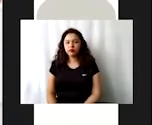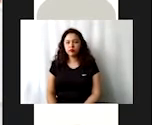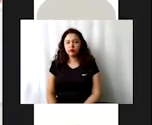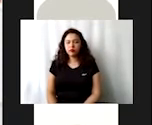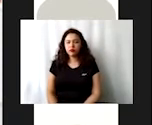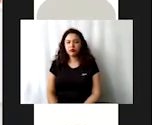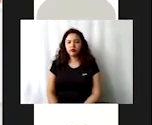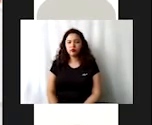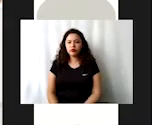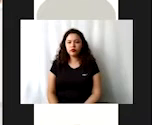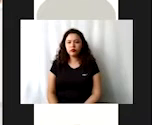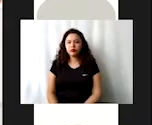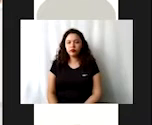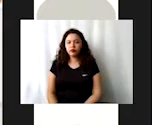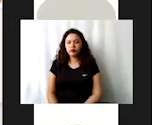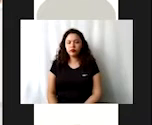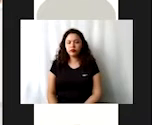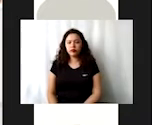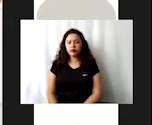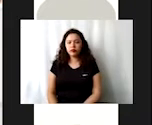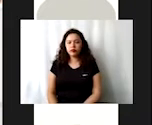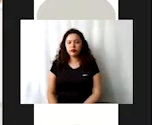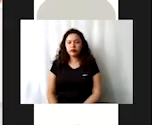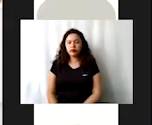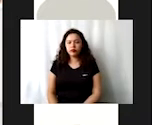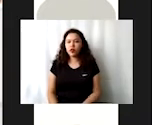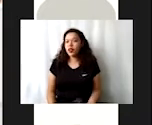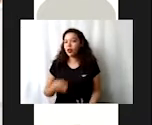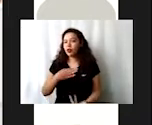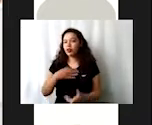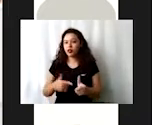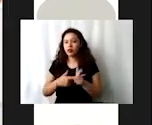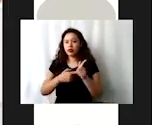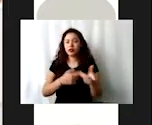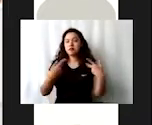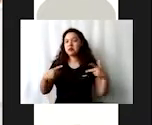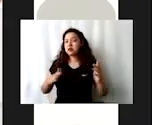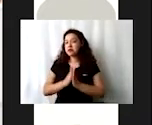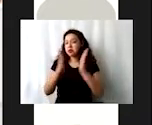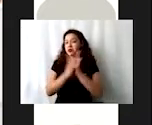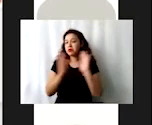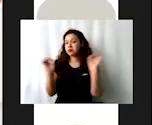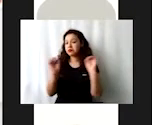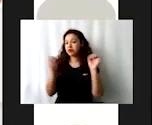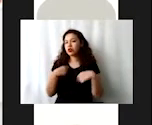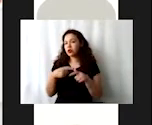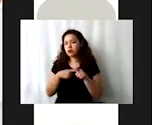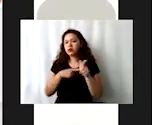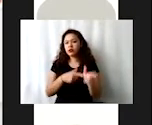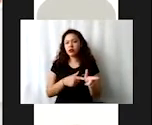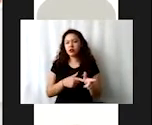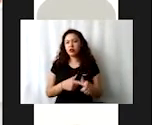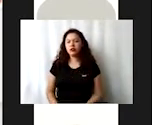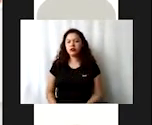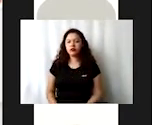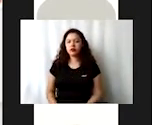Muy bien. Bueno, voy a darle continuidad a esto si no hay participaciones. Esa manera